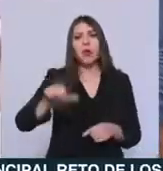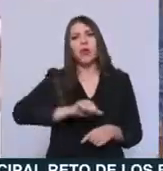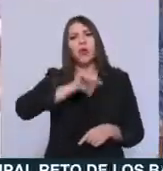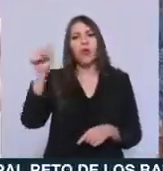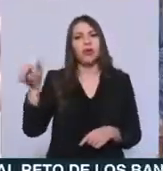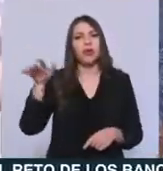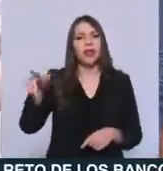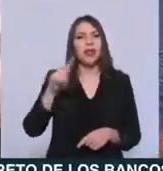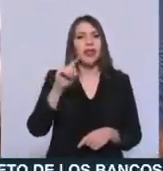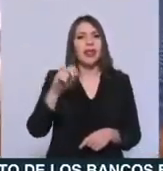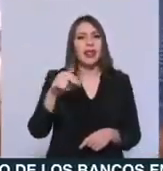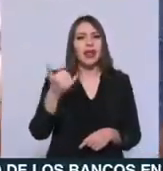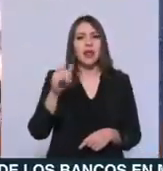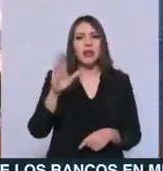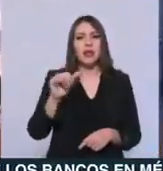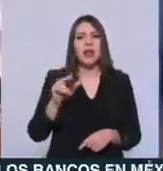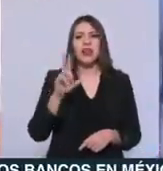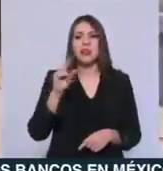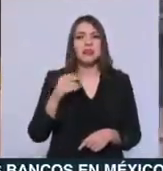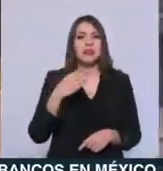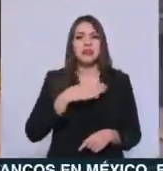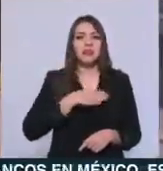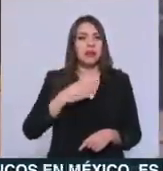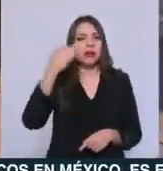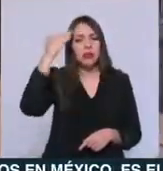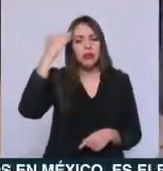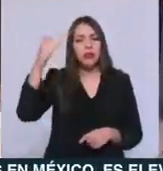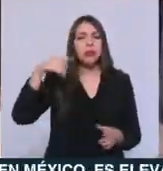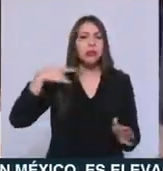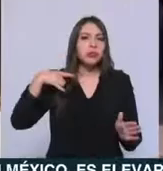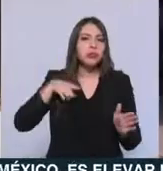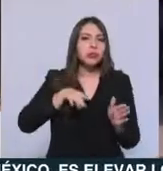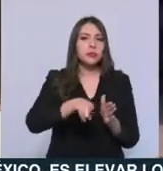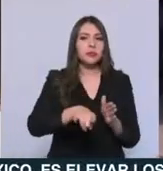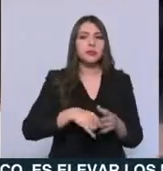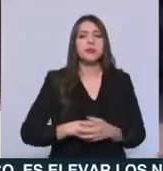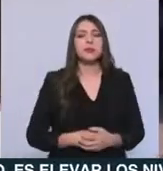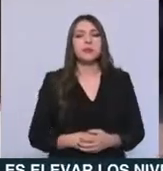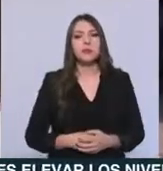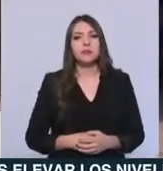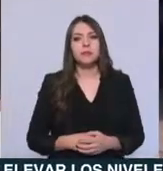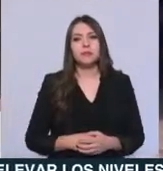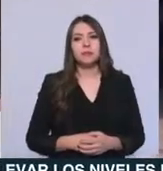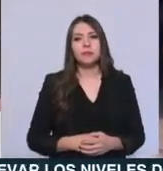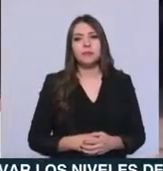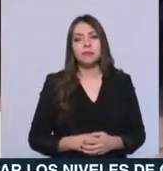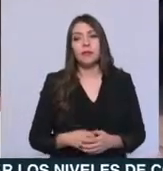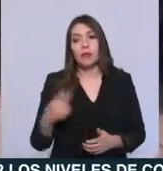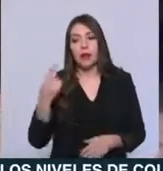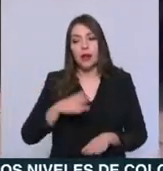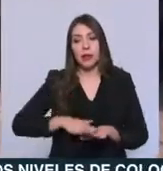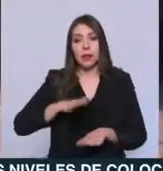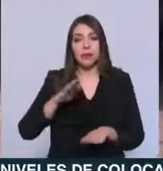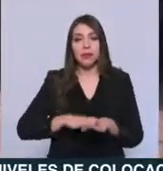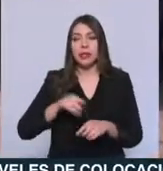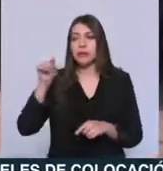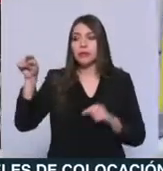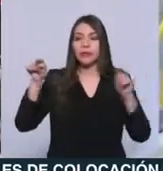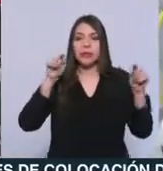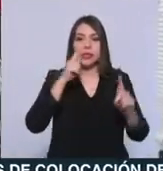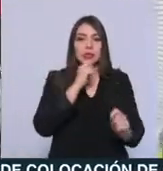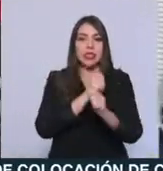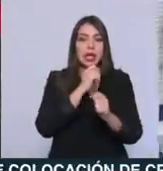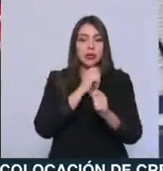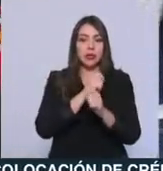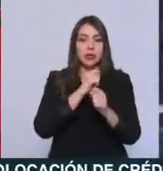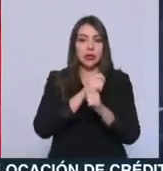y no conviene mucho usarla. Está bien que haya más rutas en la ciudad y sobre todo con seguridad.